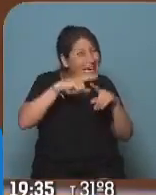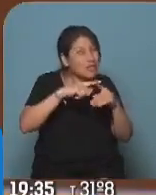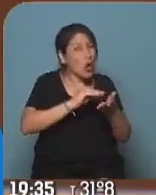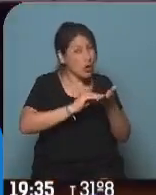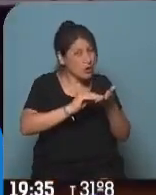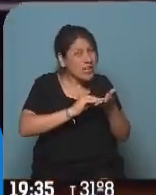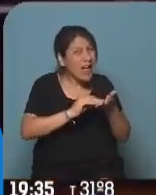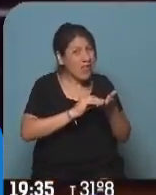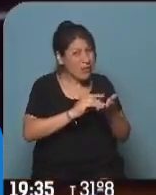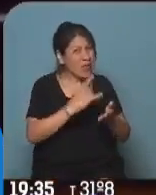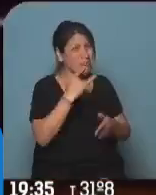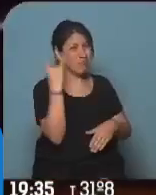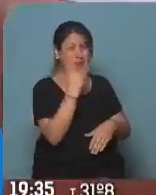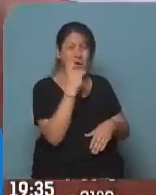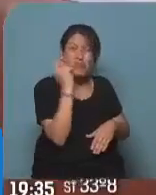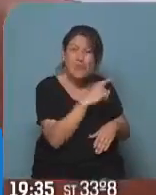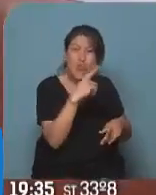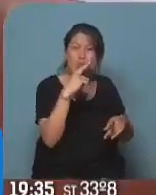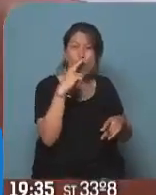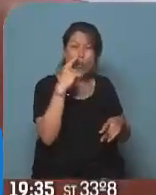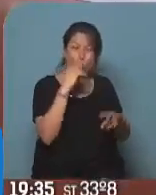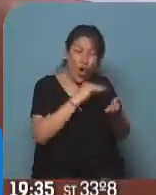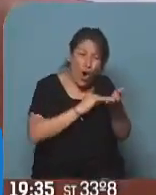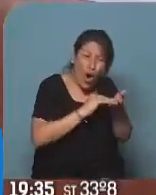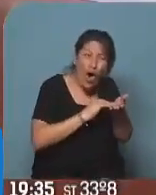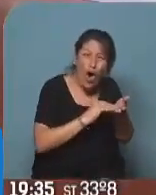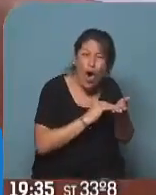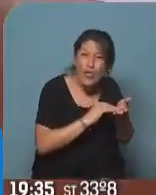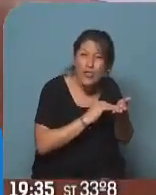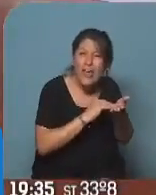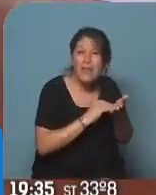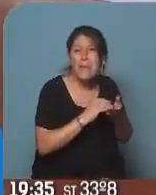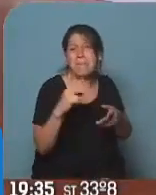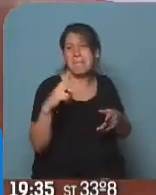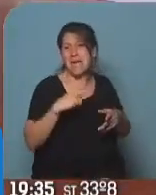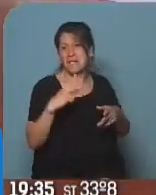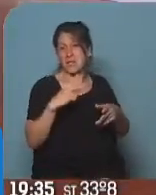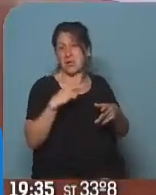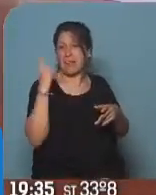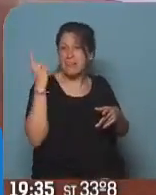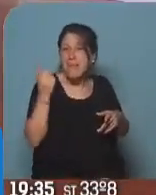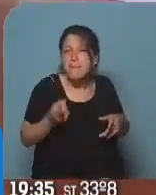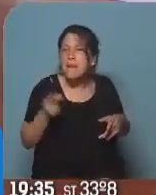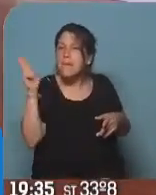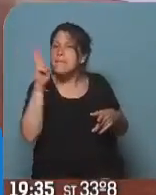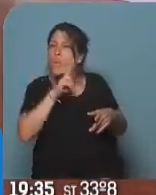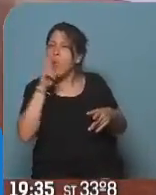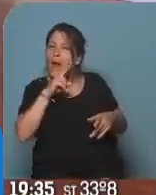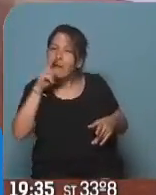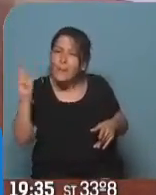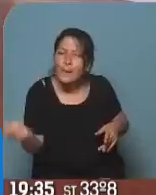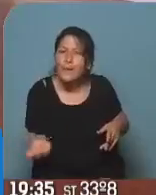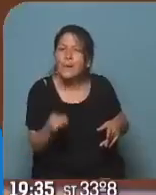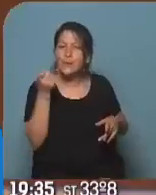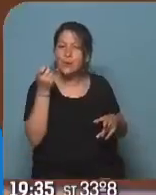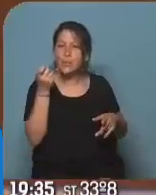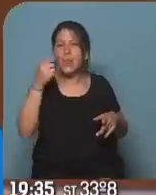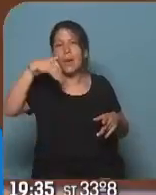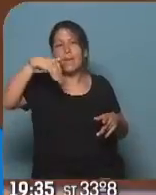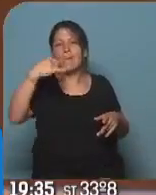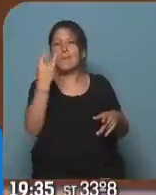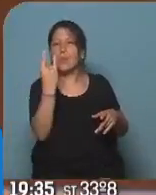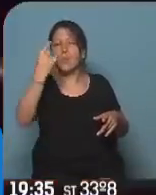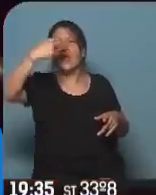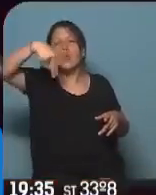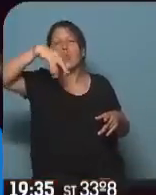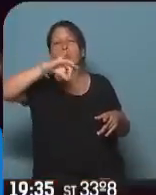su contador personal, bueno, la viuda de Muñoz. Que fue el secretario privado de ellos muchos años. Y